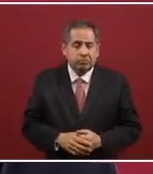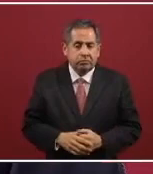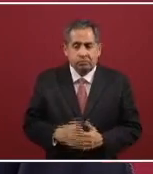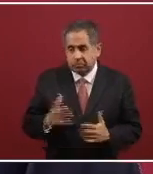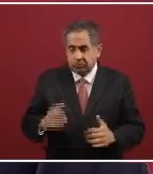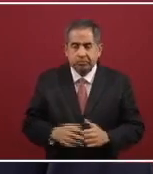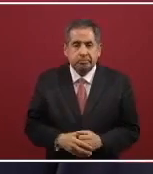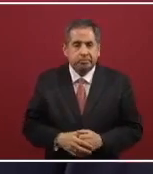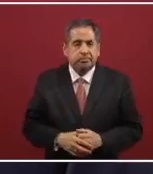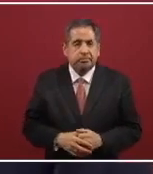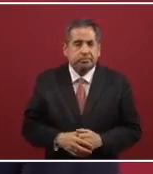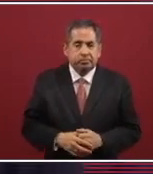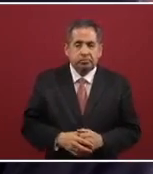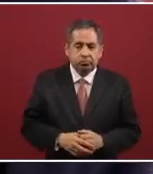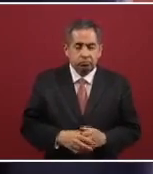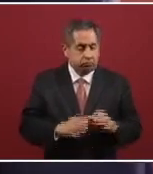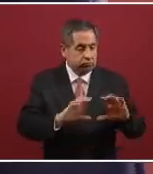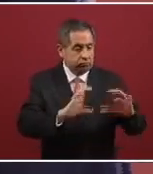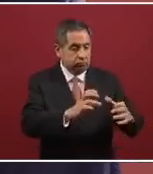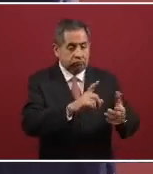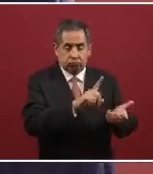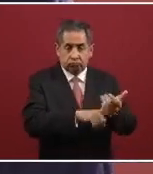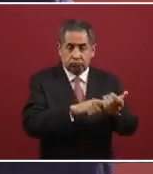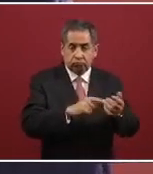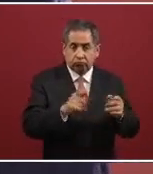Bueno, se formaron comités